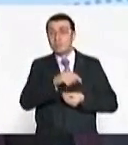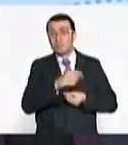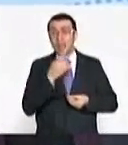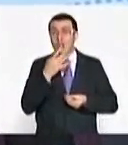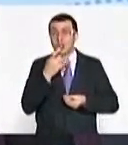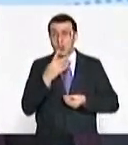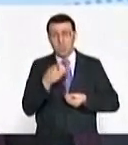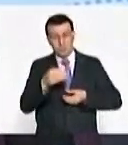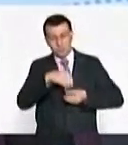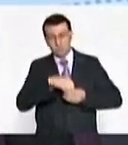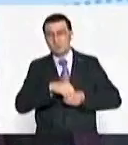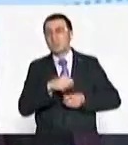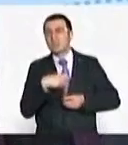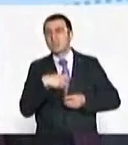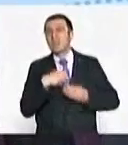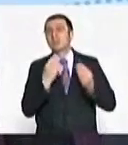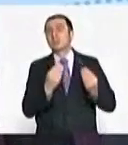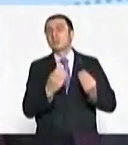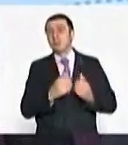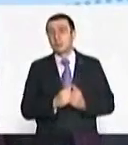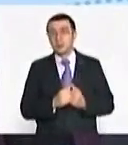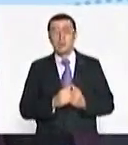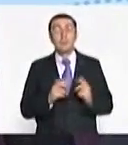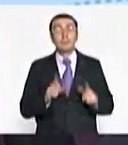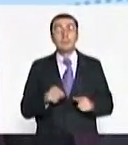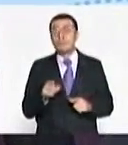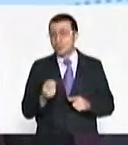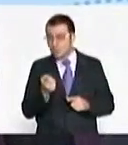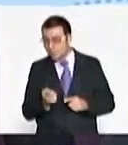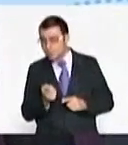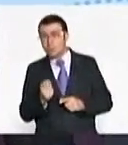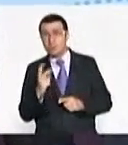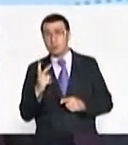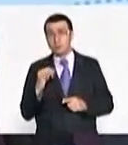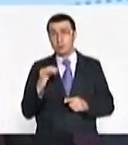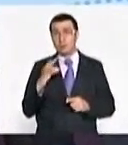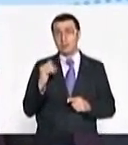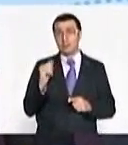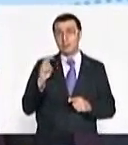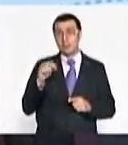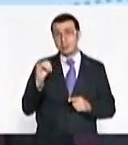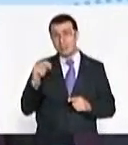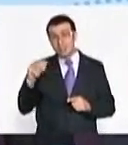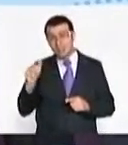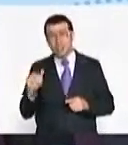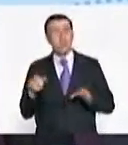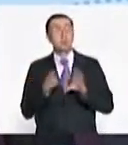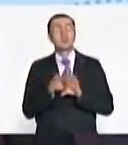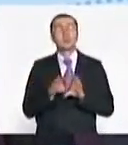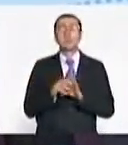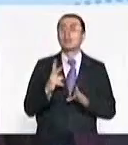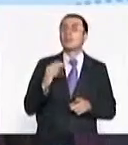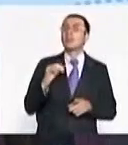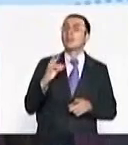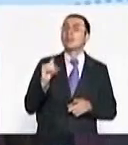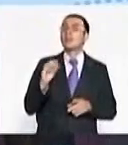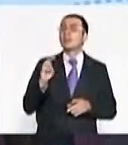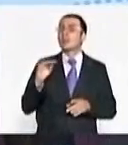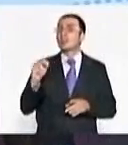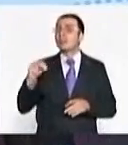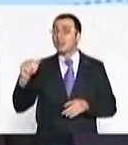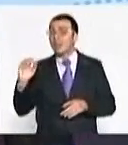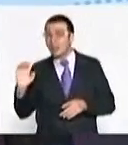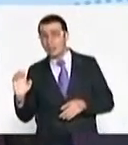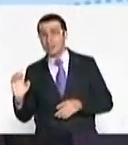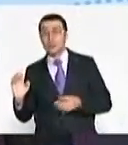este tipo de suplementos y las poquitas vitaminas que, como le explicaba ahorita, es igual tomarse la vitamina E con la leche, pues perdió